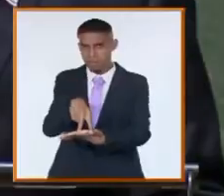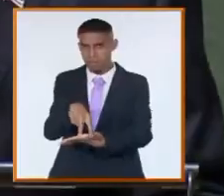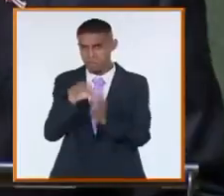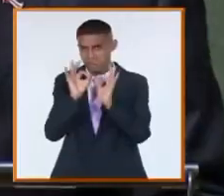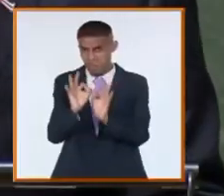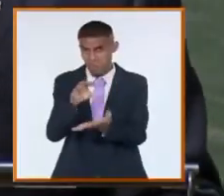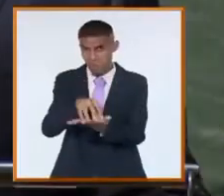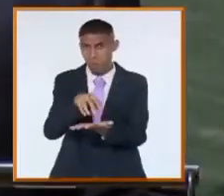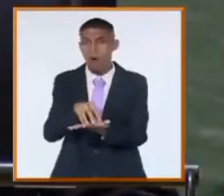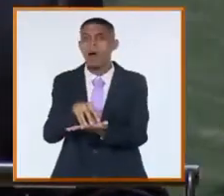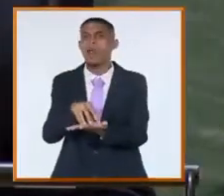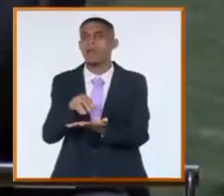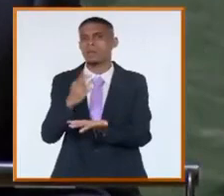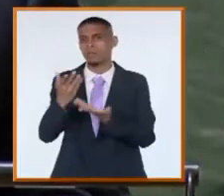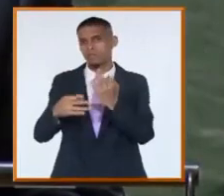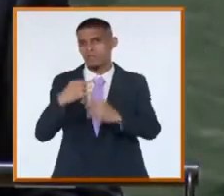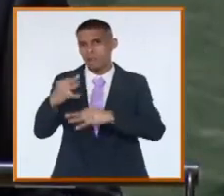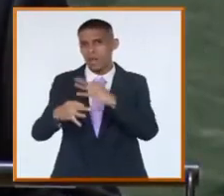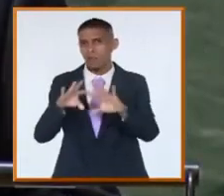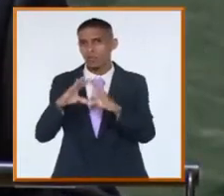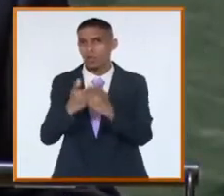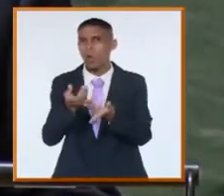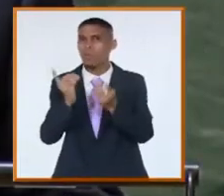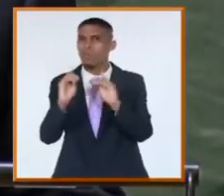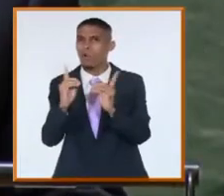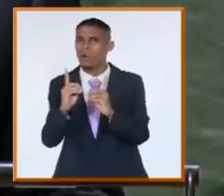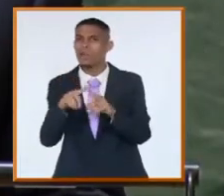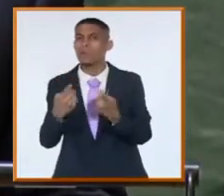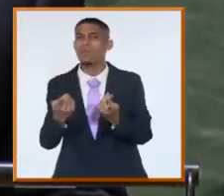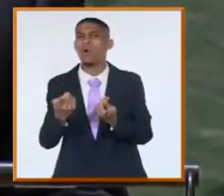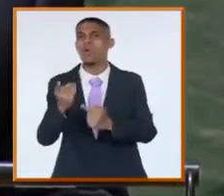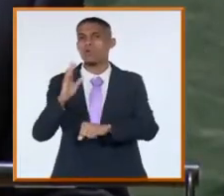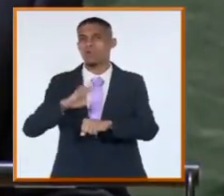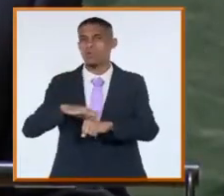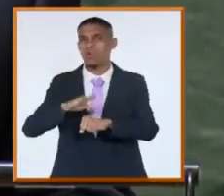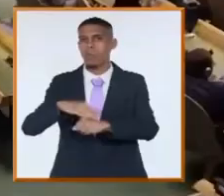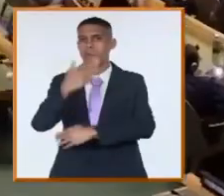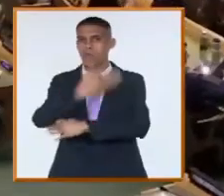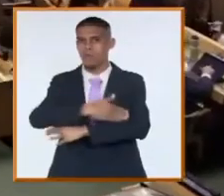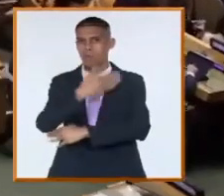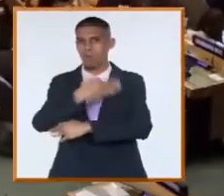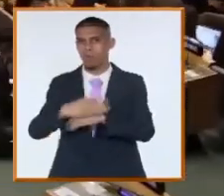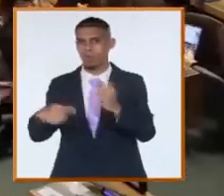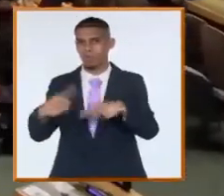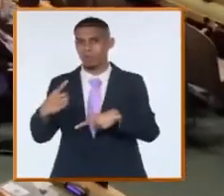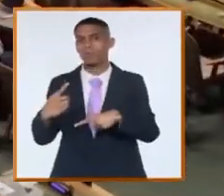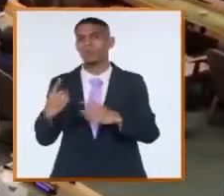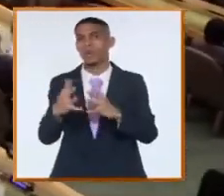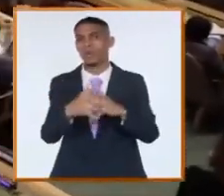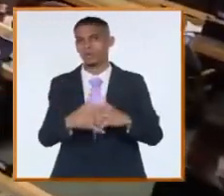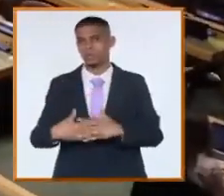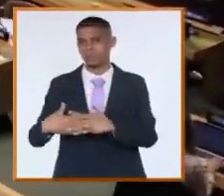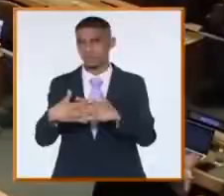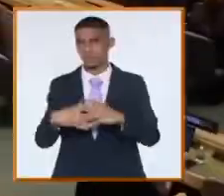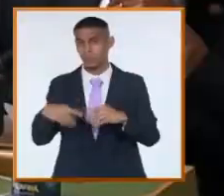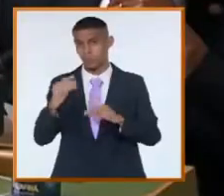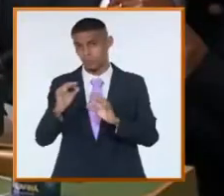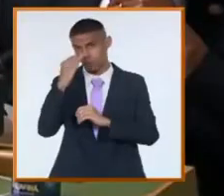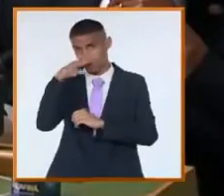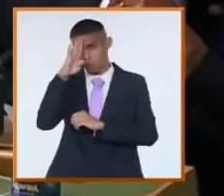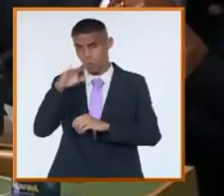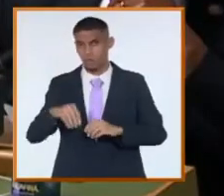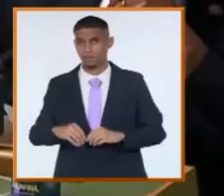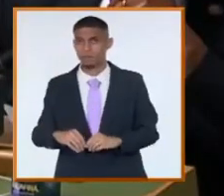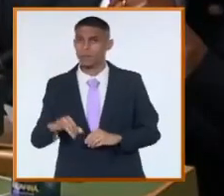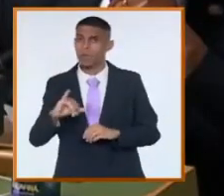la política de bloqueo impuesta por el gobierno de los Estados Unidos contra el pueblo cubano ahora recrudecida y también la